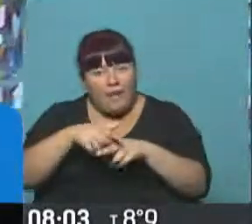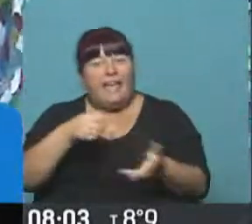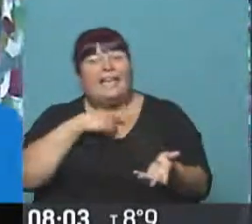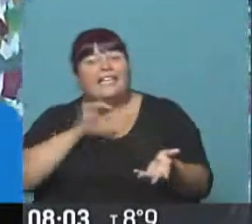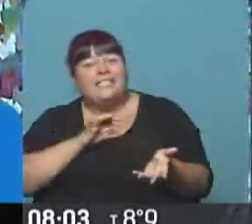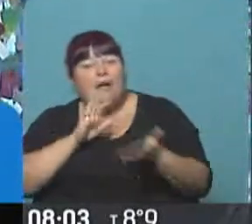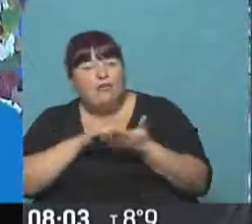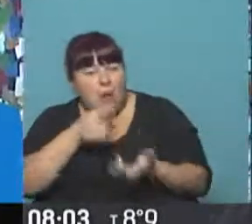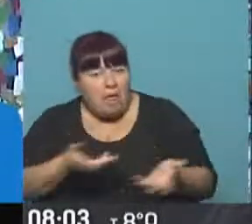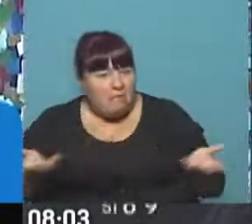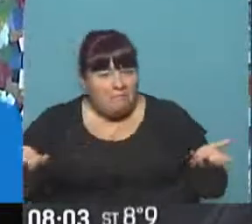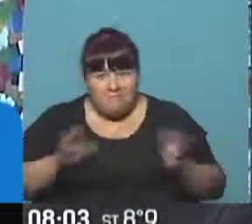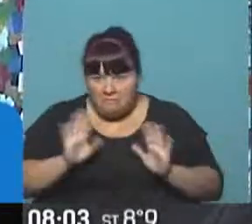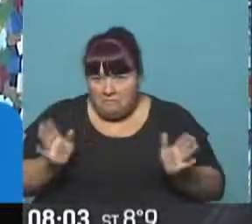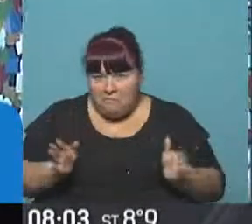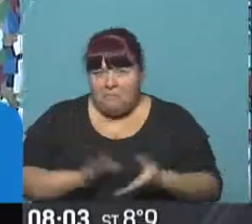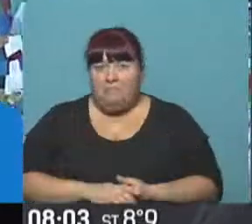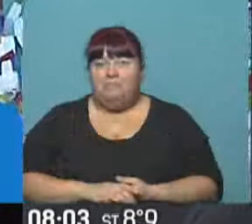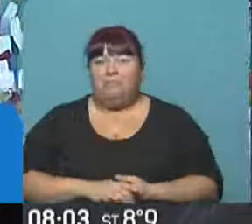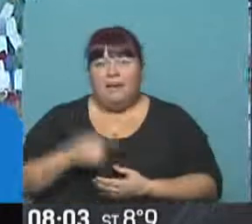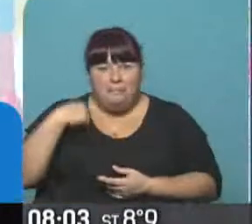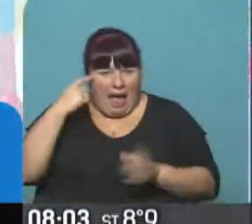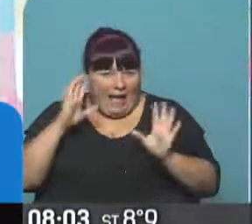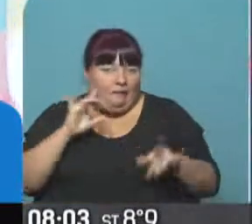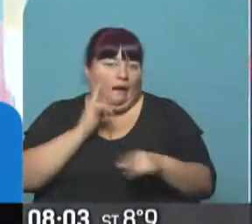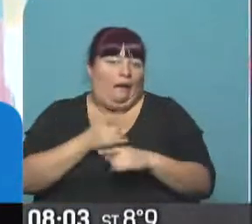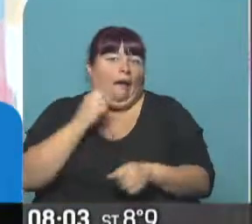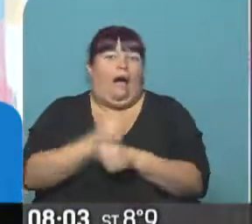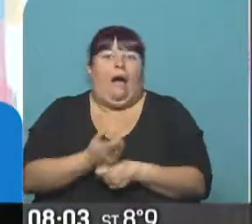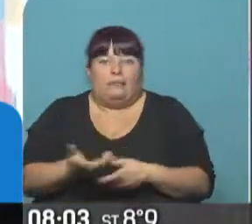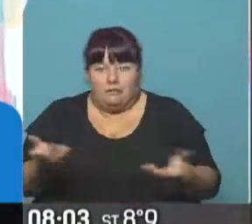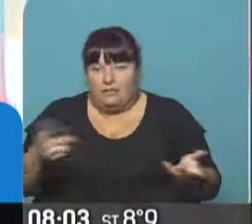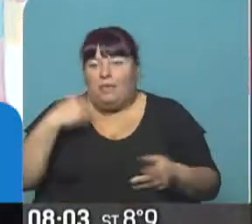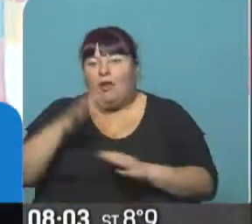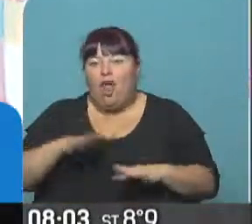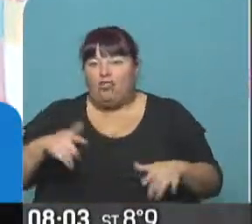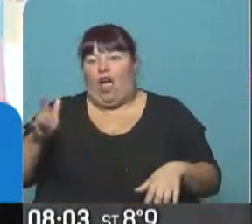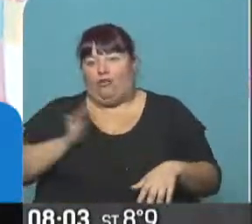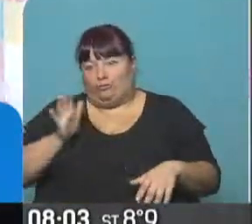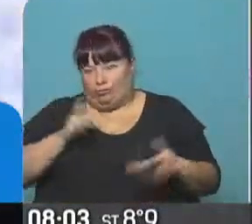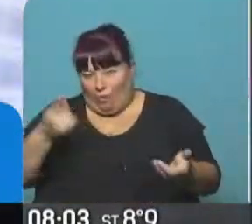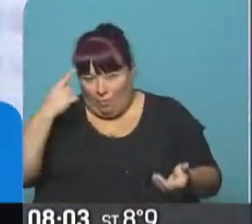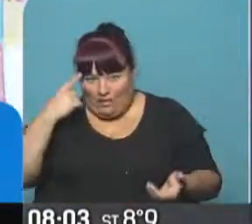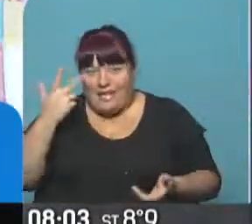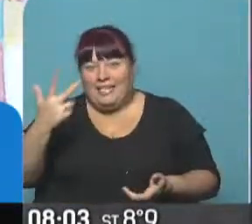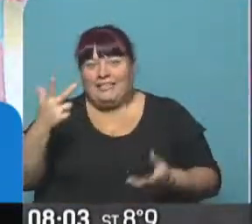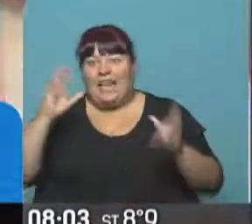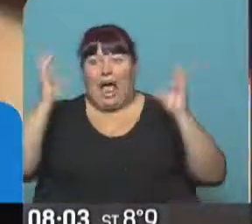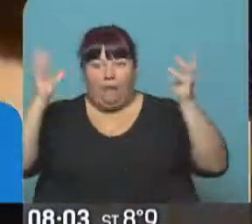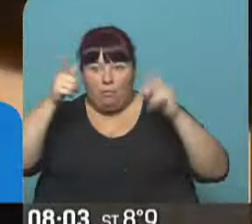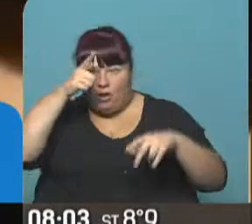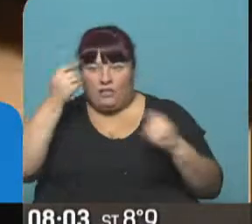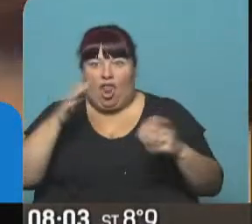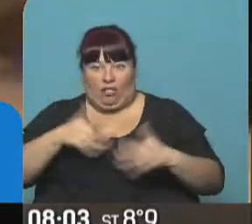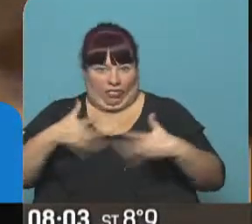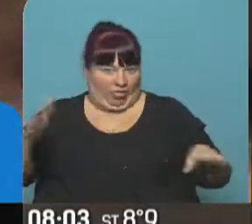un poco más de él, y bueno, la idea era esa, hasta que, bueno, obviamente que después los chicos se asustaron. Imagínate vos, tres patrulleros, ¿qué chico iba a